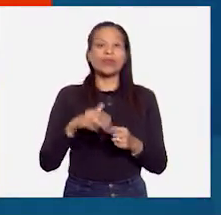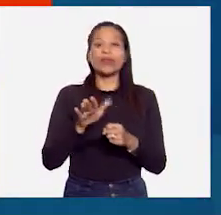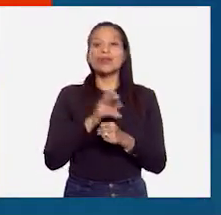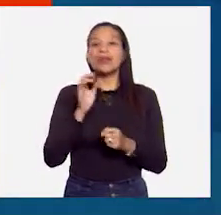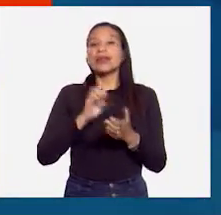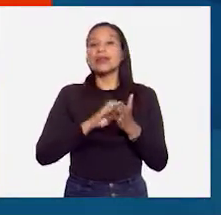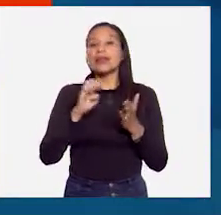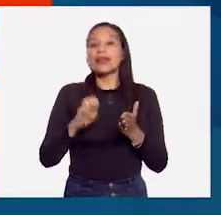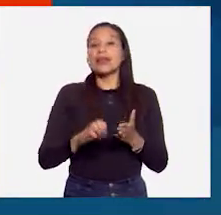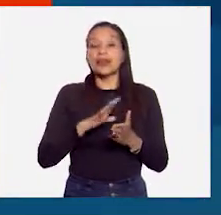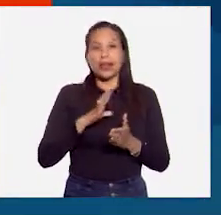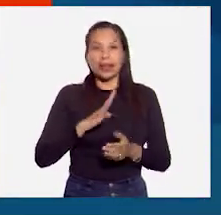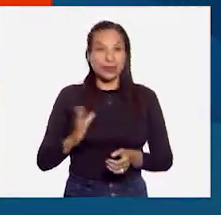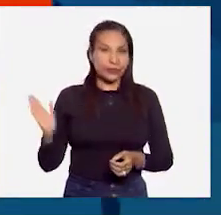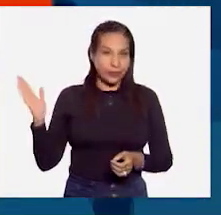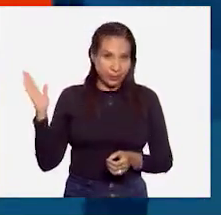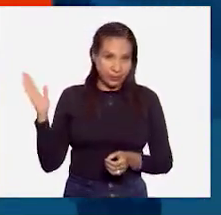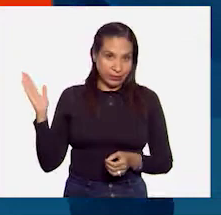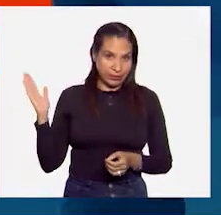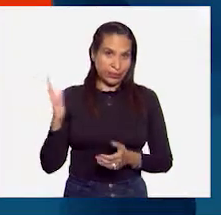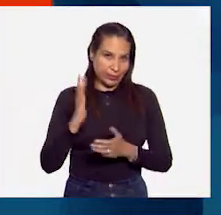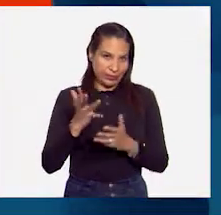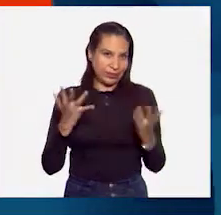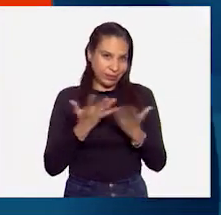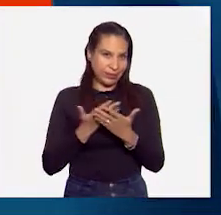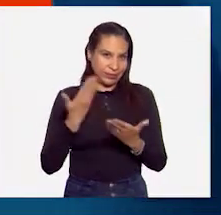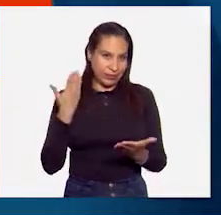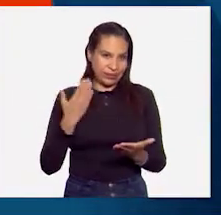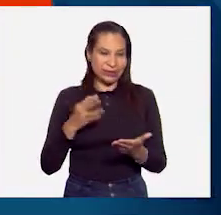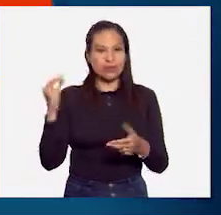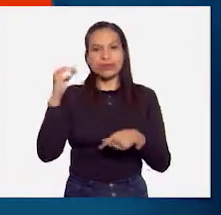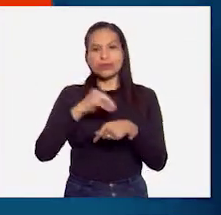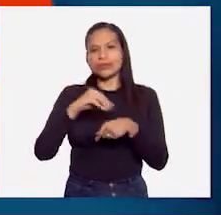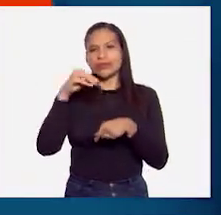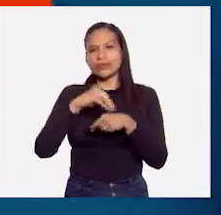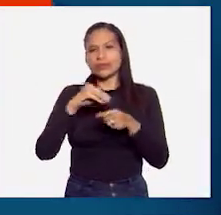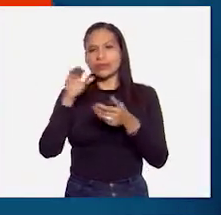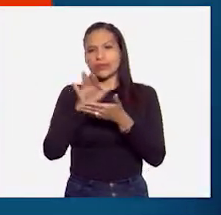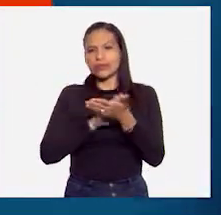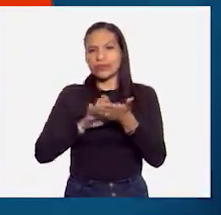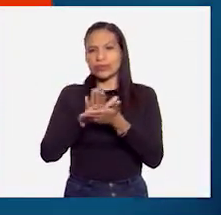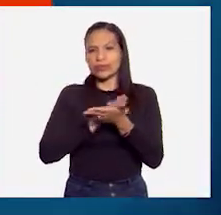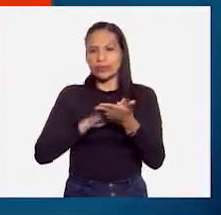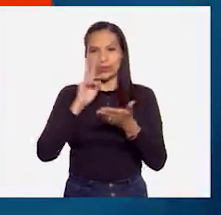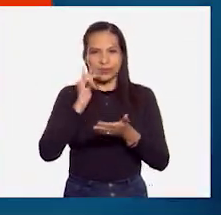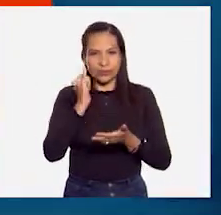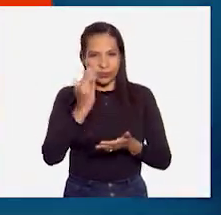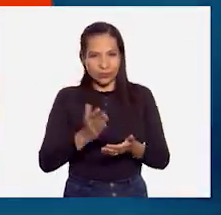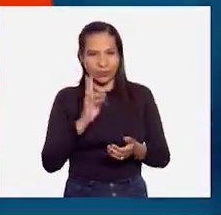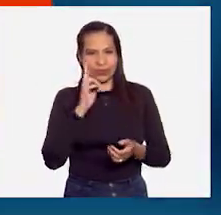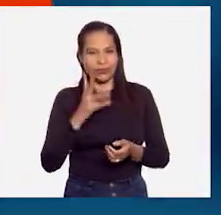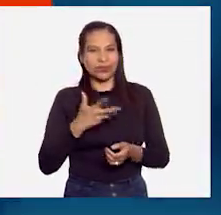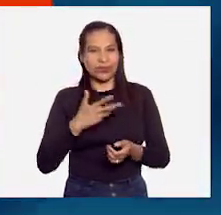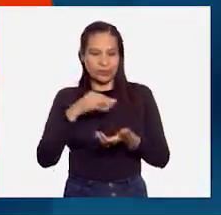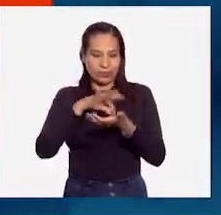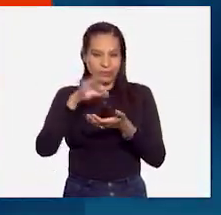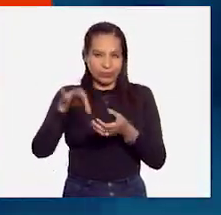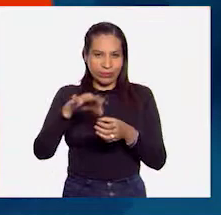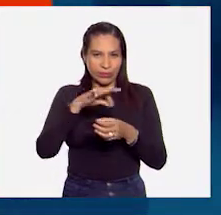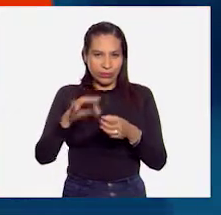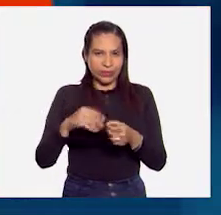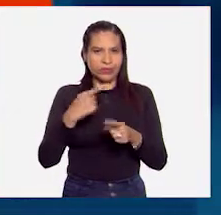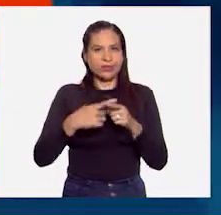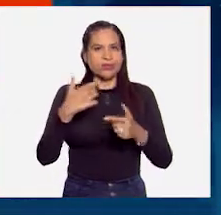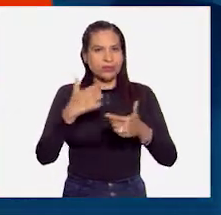Entonces, por ejemplo, este que ya lo hice previo, ya le puse toda mi imagen, ya le puse tinta, ya le puse